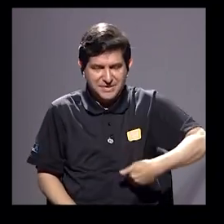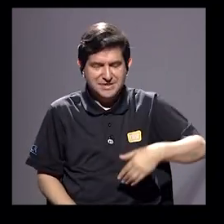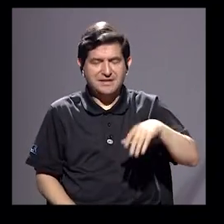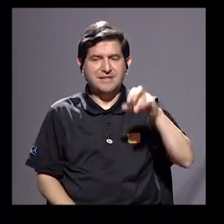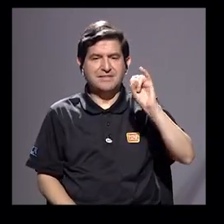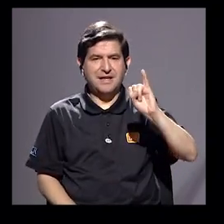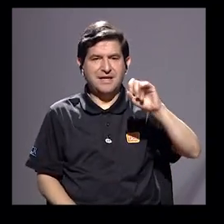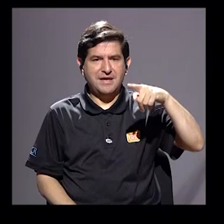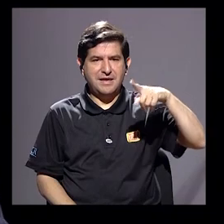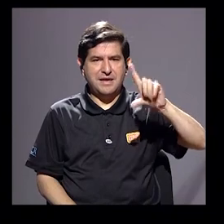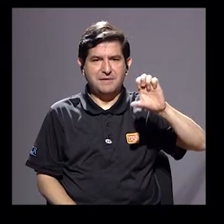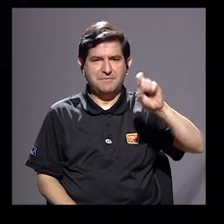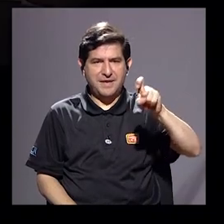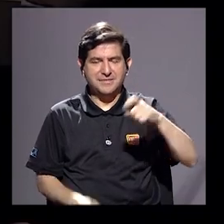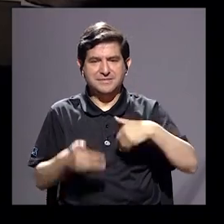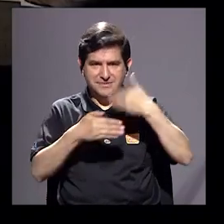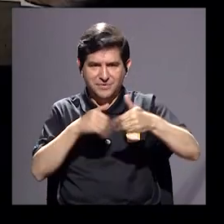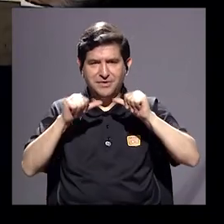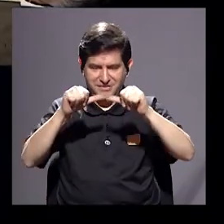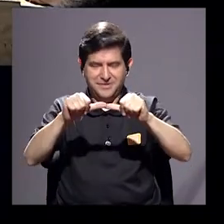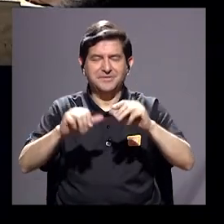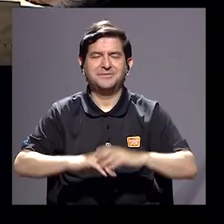de flex ya casi volvemos